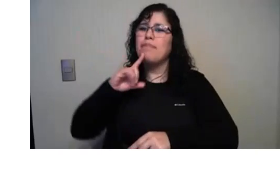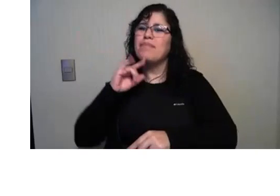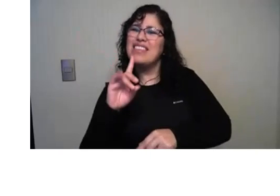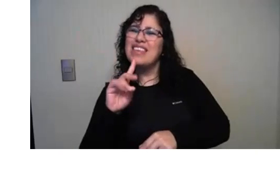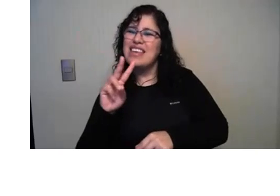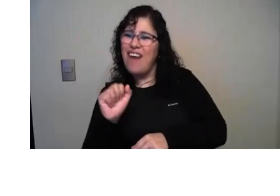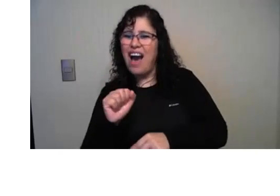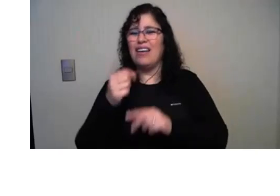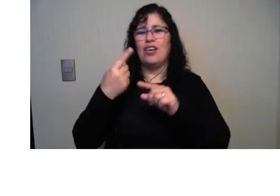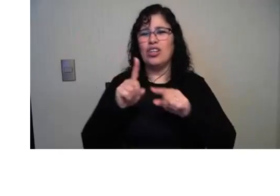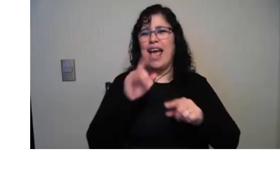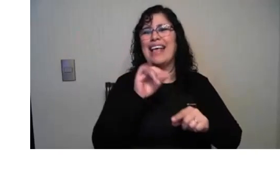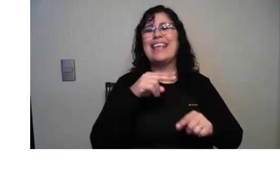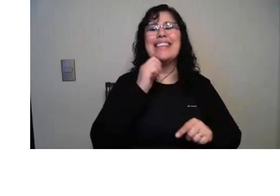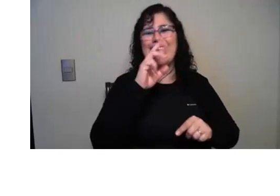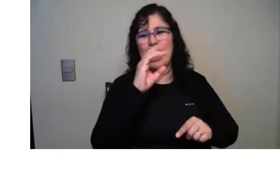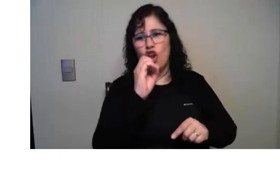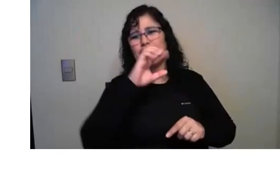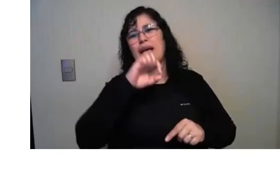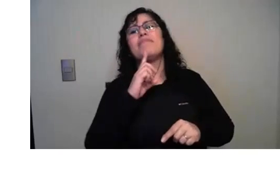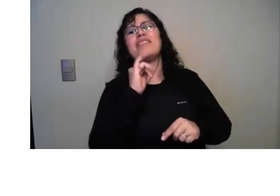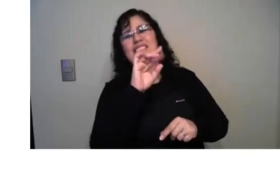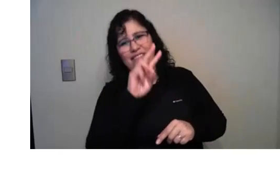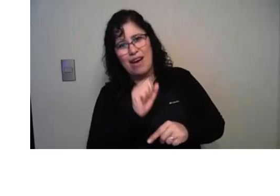interoceptiva. Ahora,